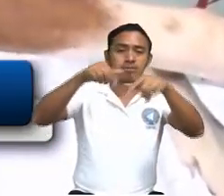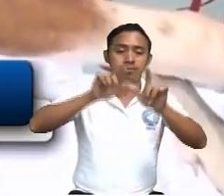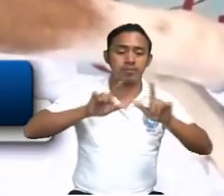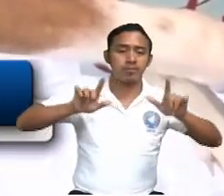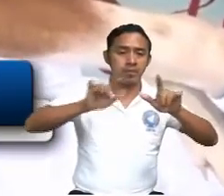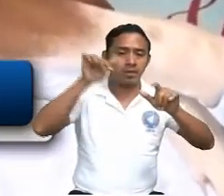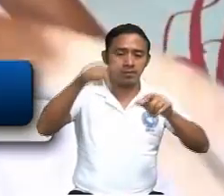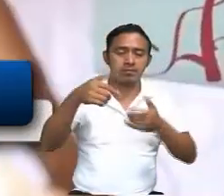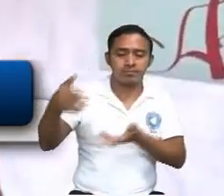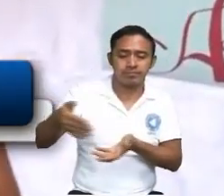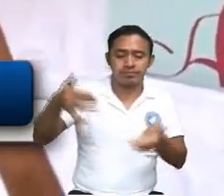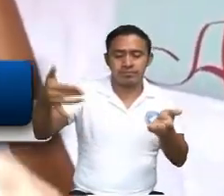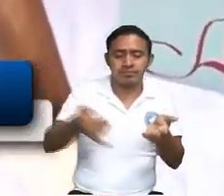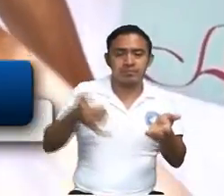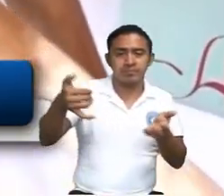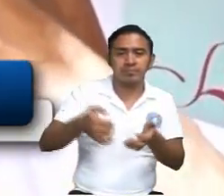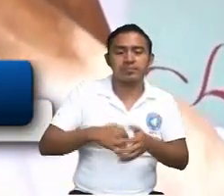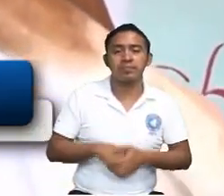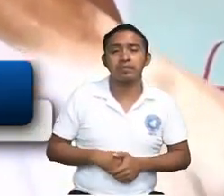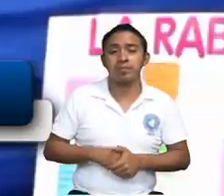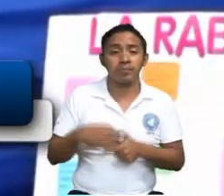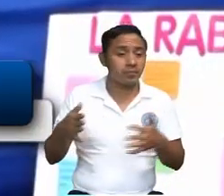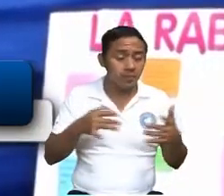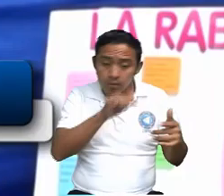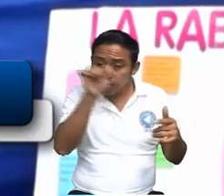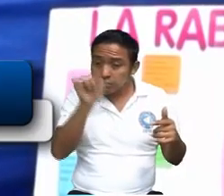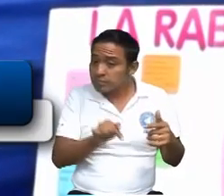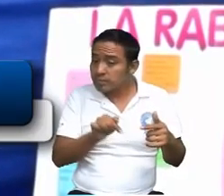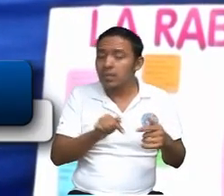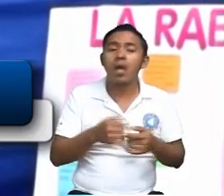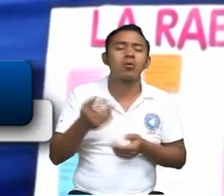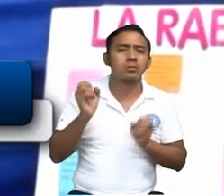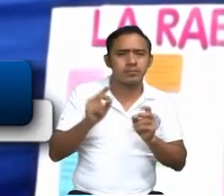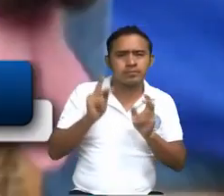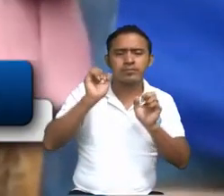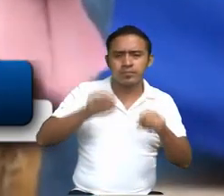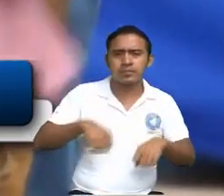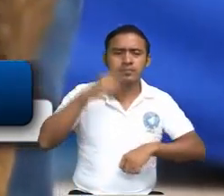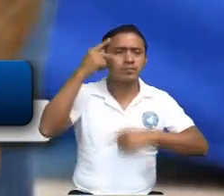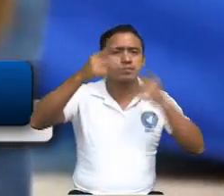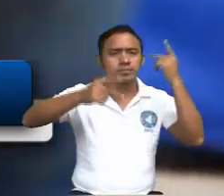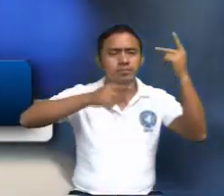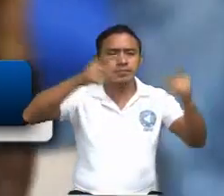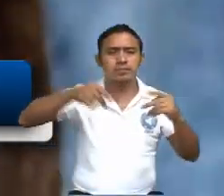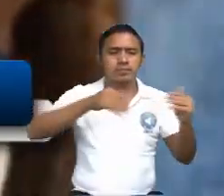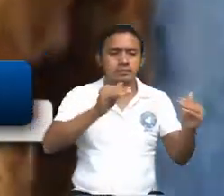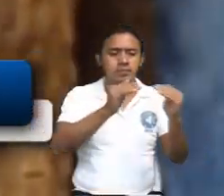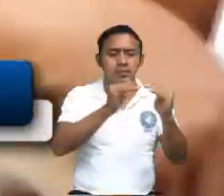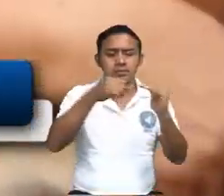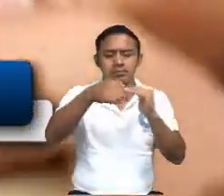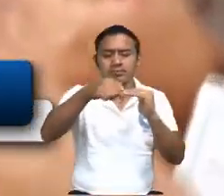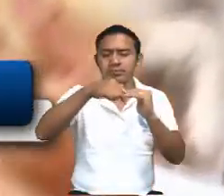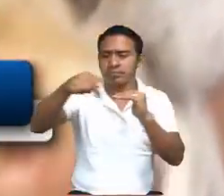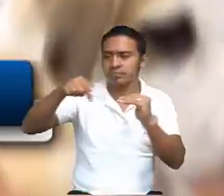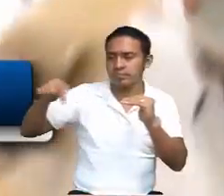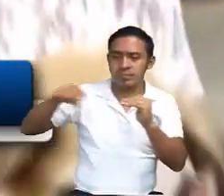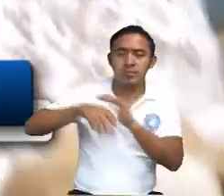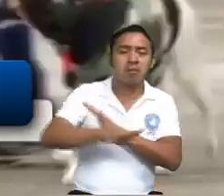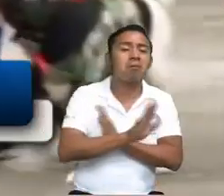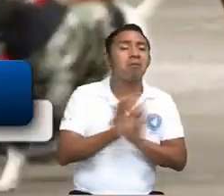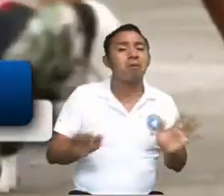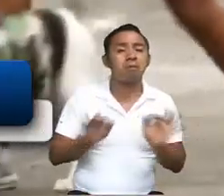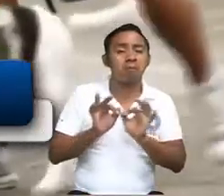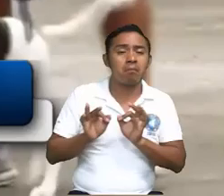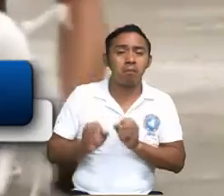lugares. Si no llega, entonces nosotros lo que hacemos igual, hacemos visitas en la cuadra, en las cuadras, en las manzanas, y